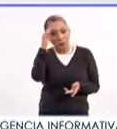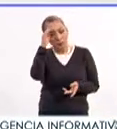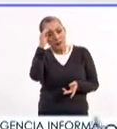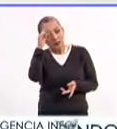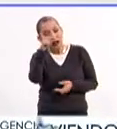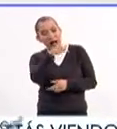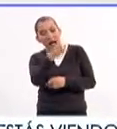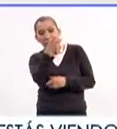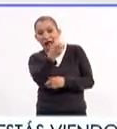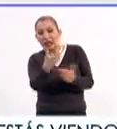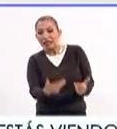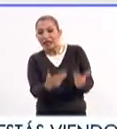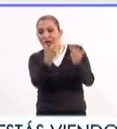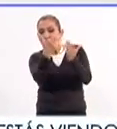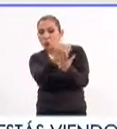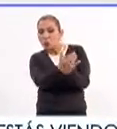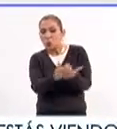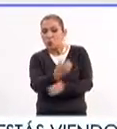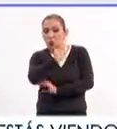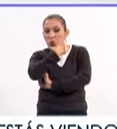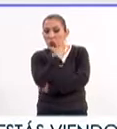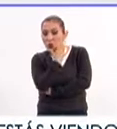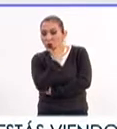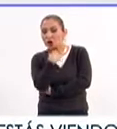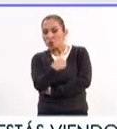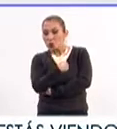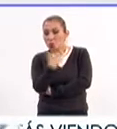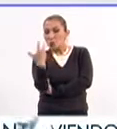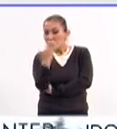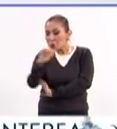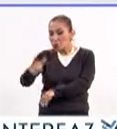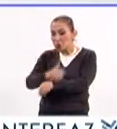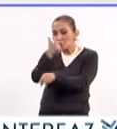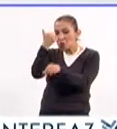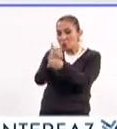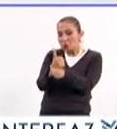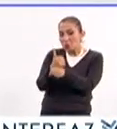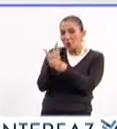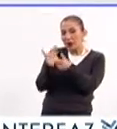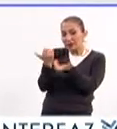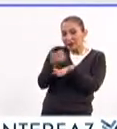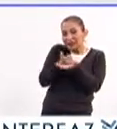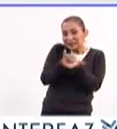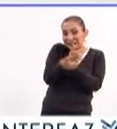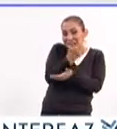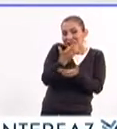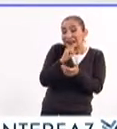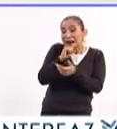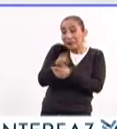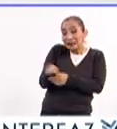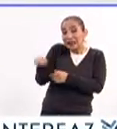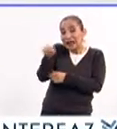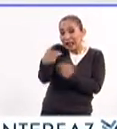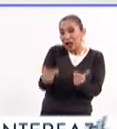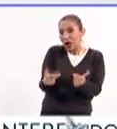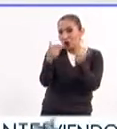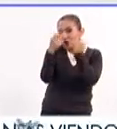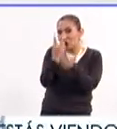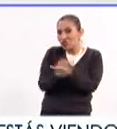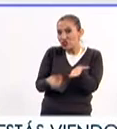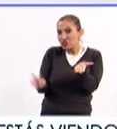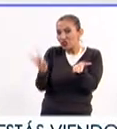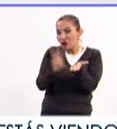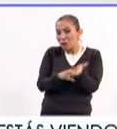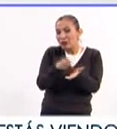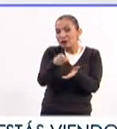pensado, eso es una fuente de dinero y yo voy a hacer un servicio a la sociedad y a la vez un negocio.